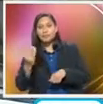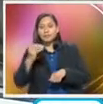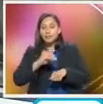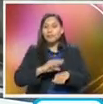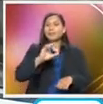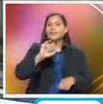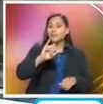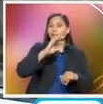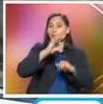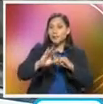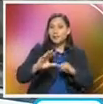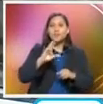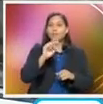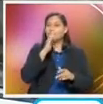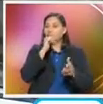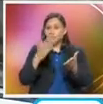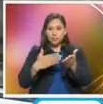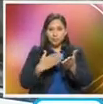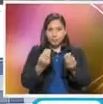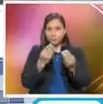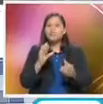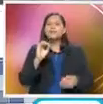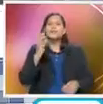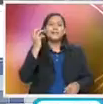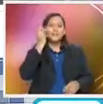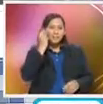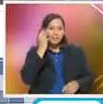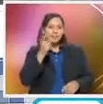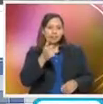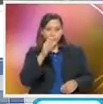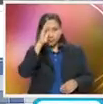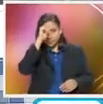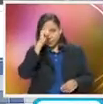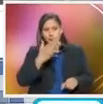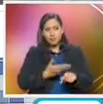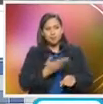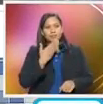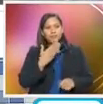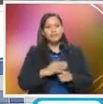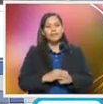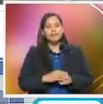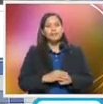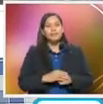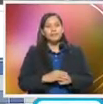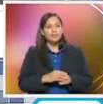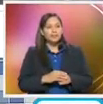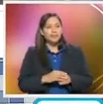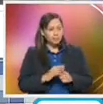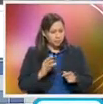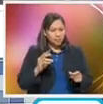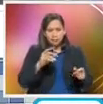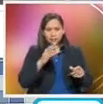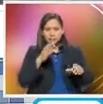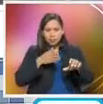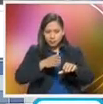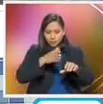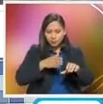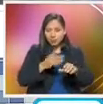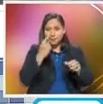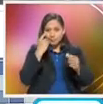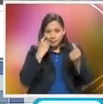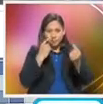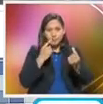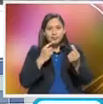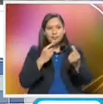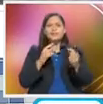casi al final, no lo podemos cocinar mucho, pues si no puede amargar, ¿no? Muy bien. Sí. Ok. Vamos a ponerle. Ahí vamos poniendo. Seguimos poniendo, vamos a poner el